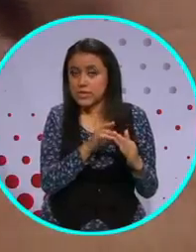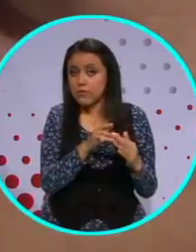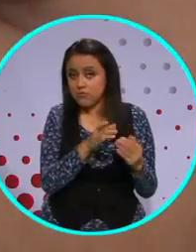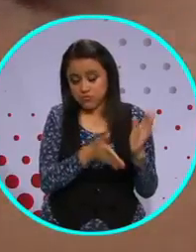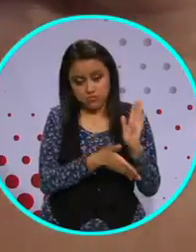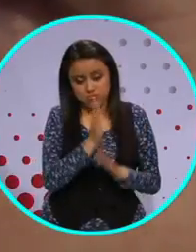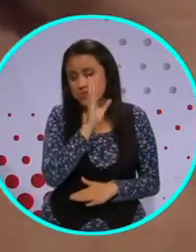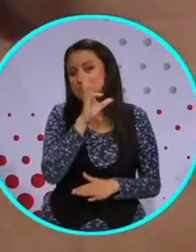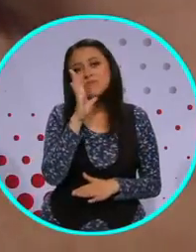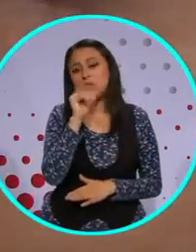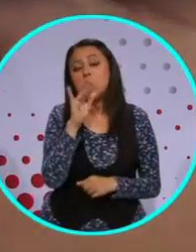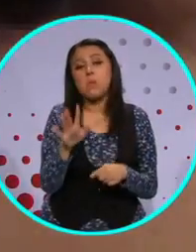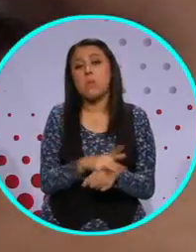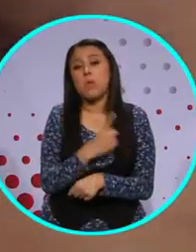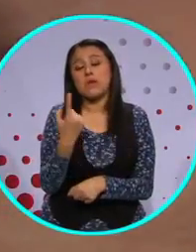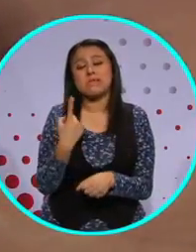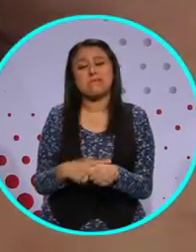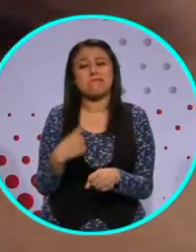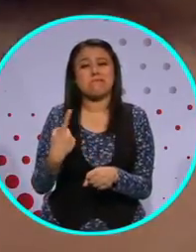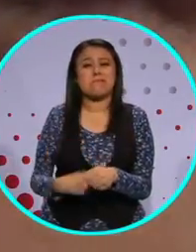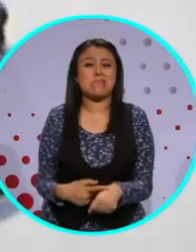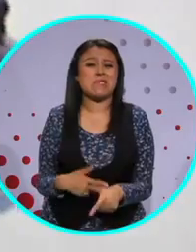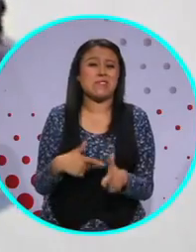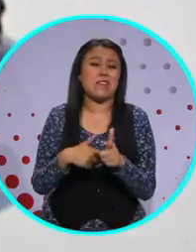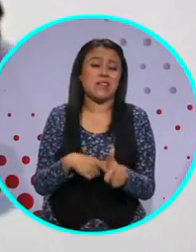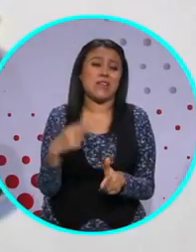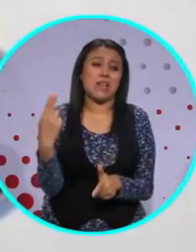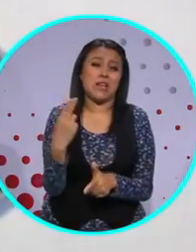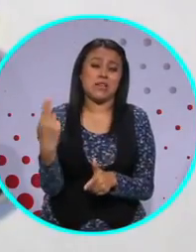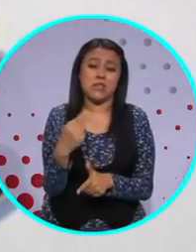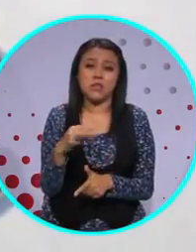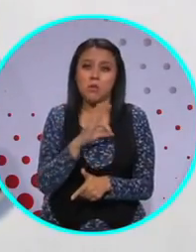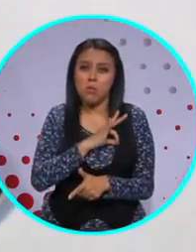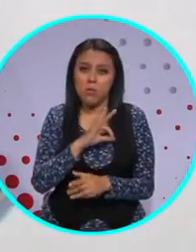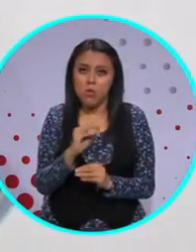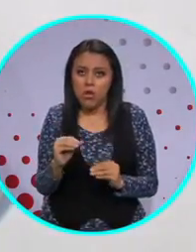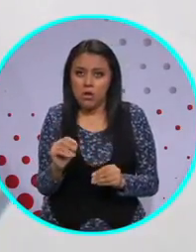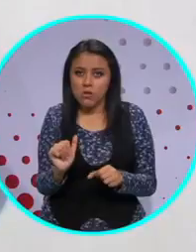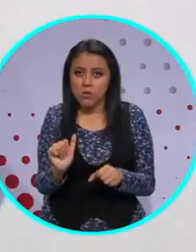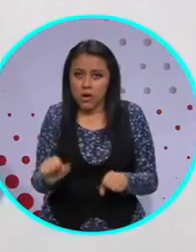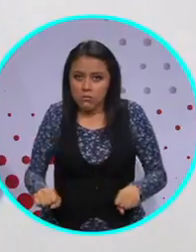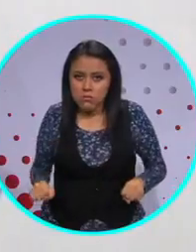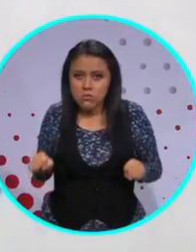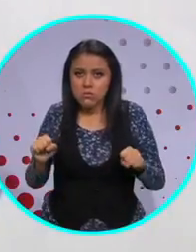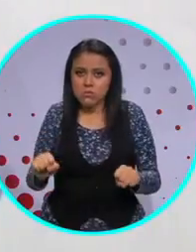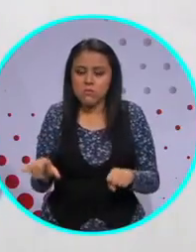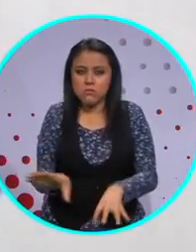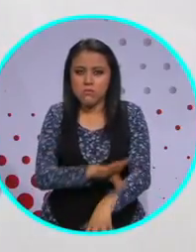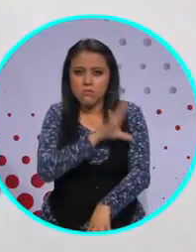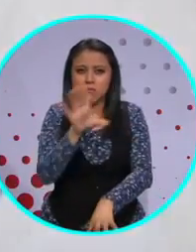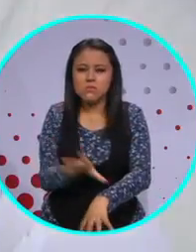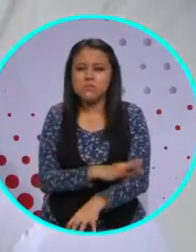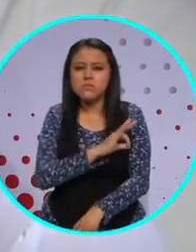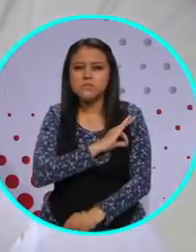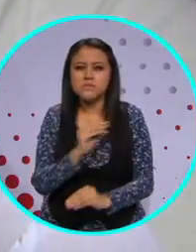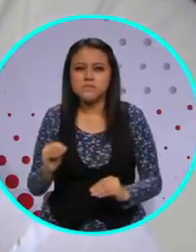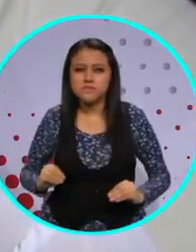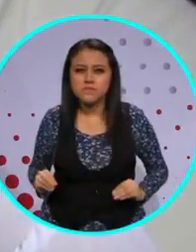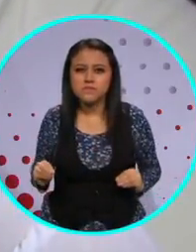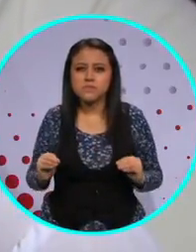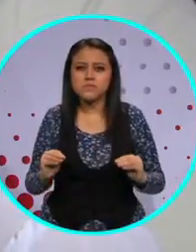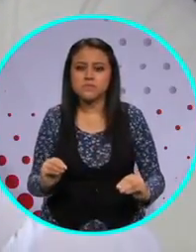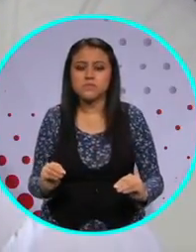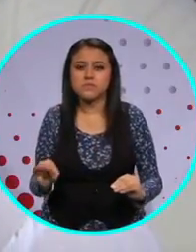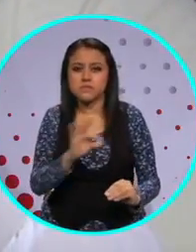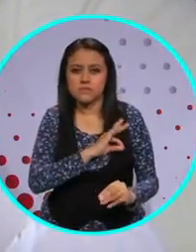ahora que su enfermedad ha avanzado requieren una silla de ruedas eléctrica poderme movilizar yo